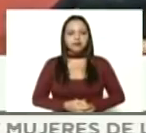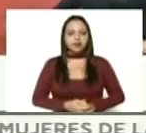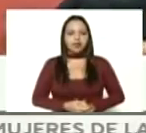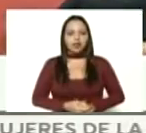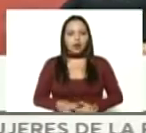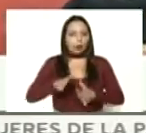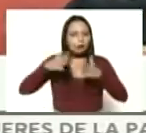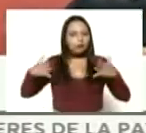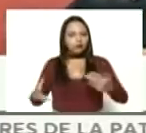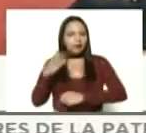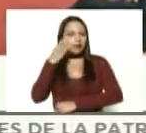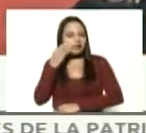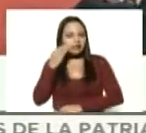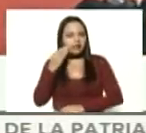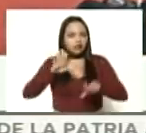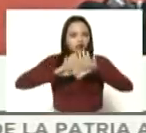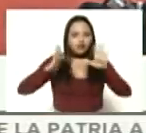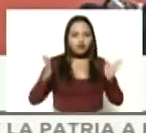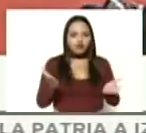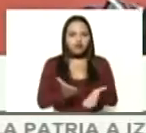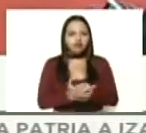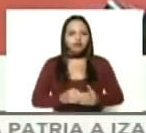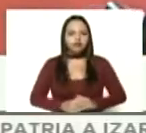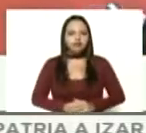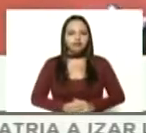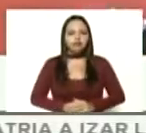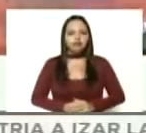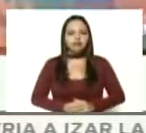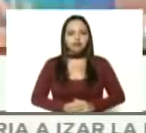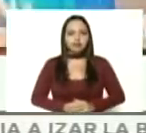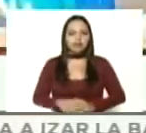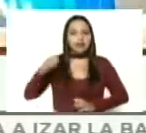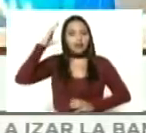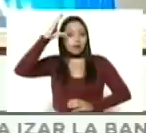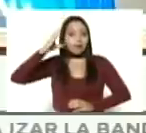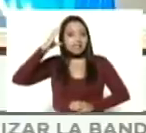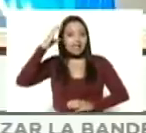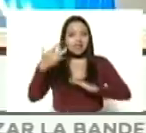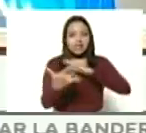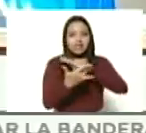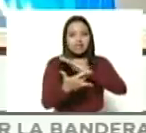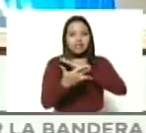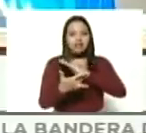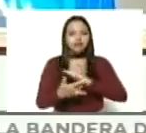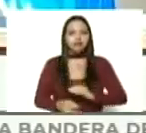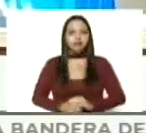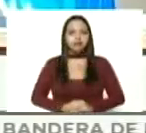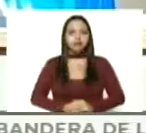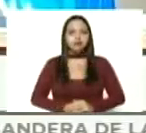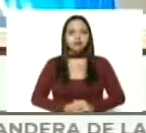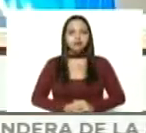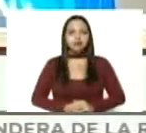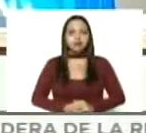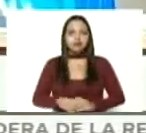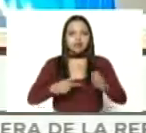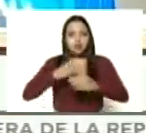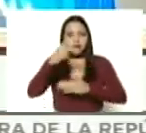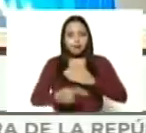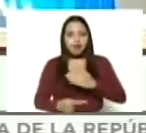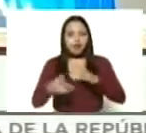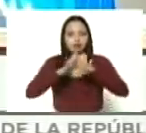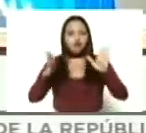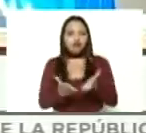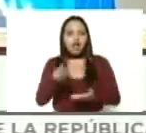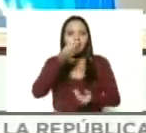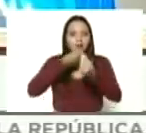inmensa experiencia mundial, con la capacidad técnica del Programa Mundial de